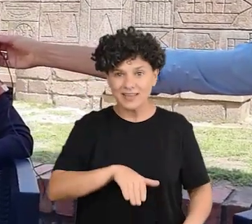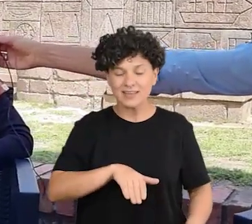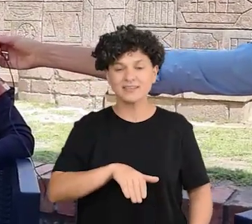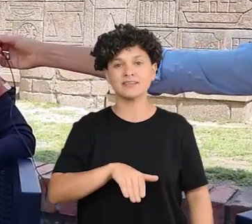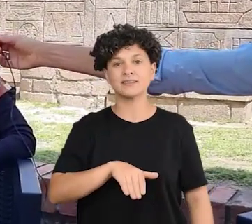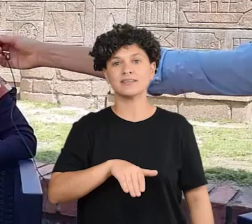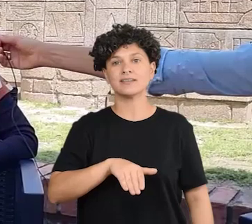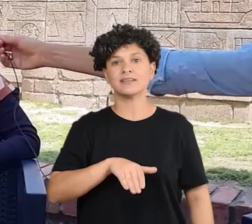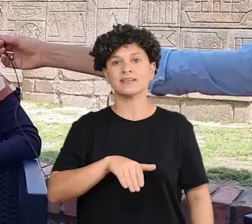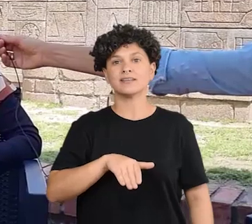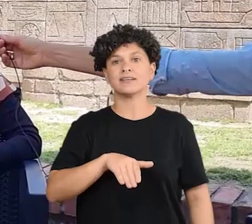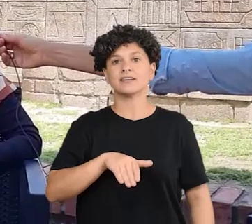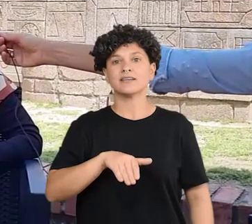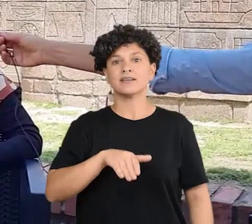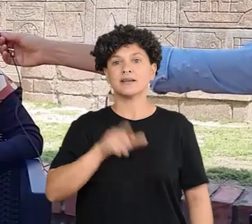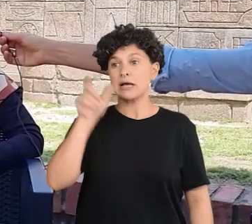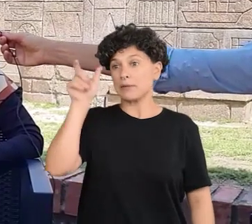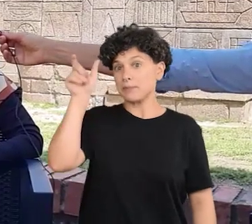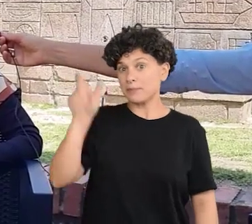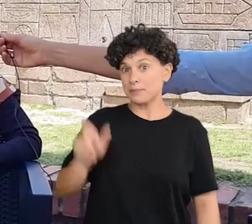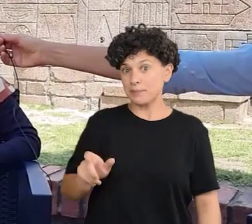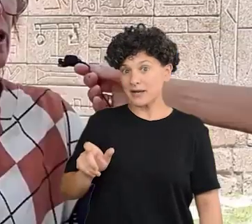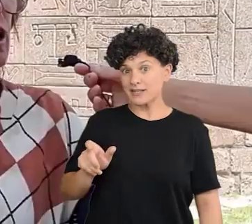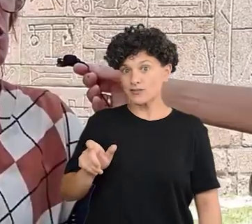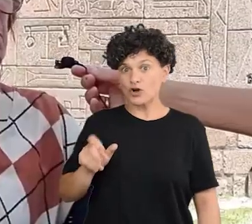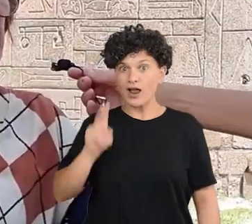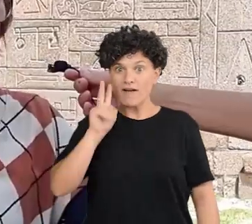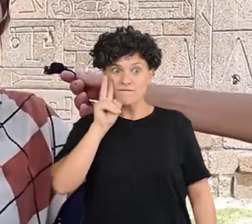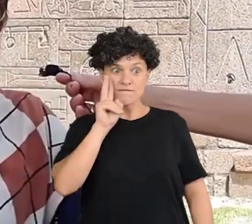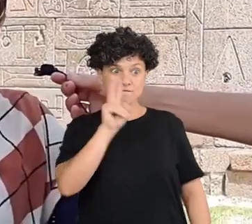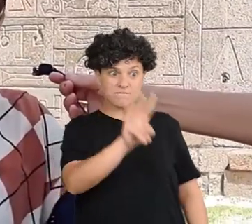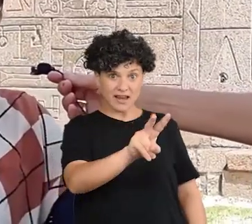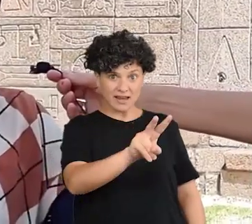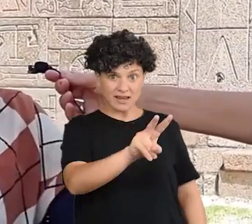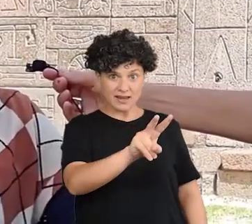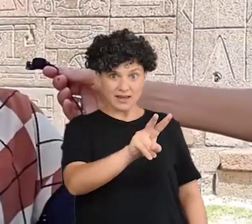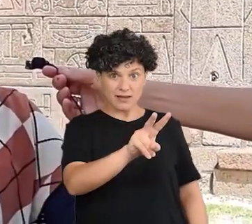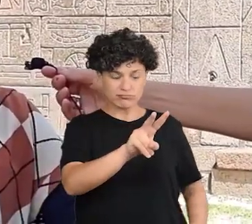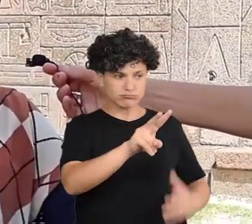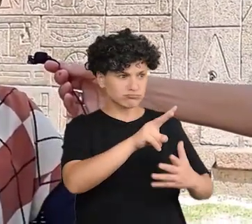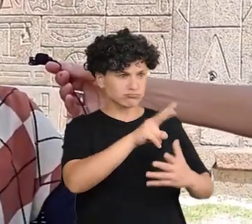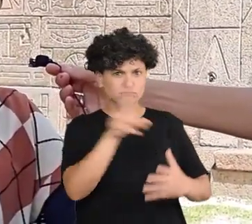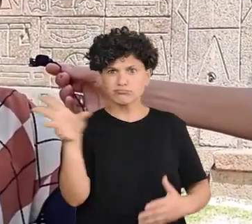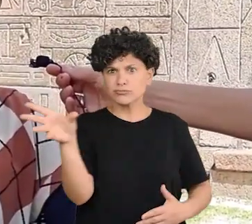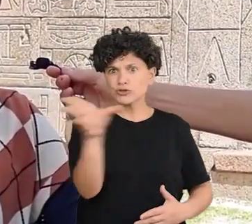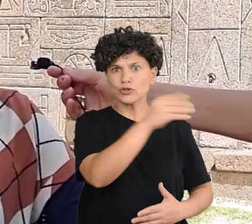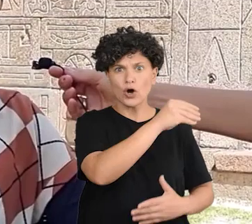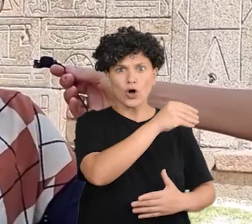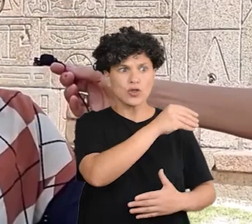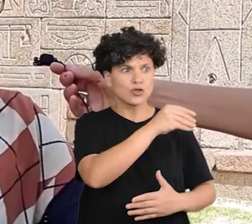entender, llegar a quien mira grande